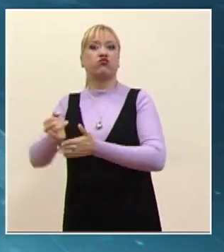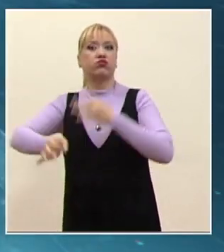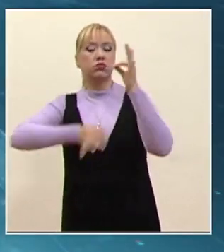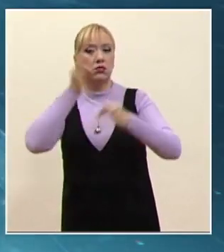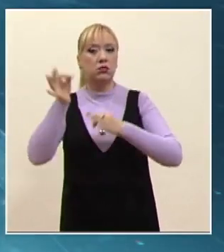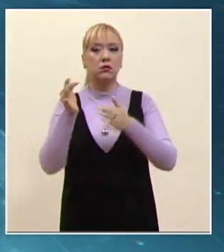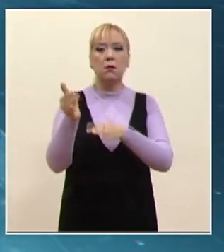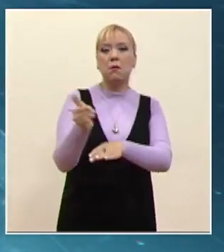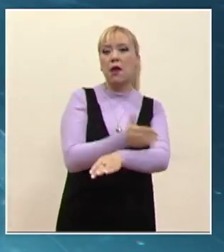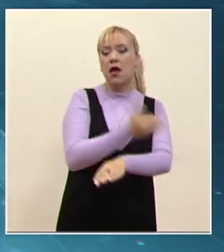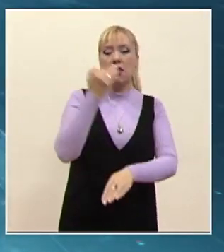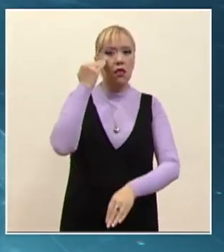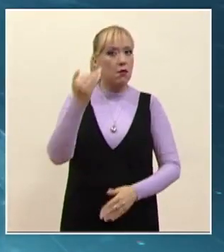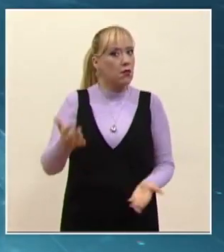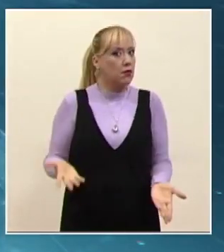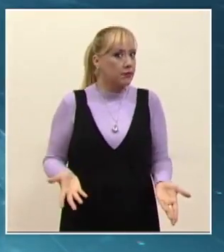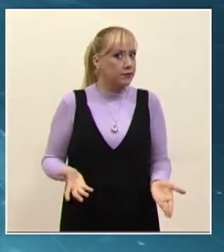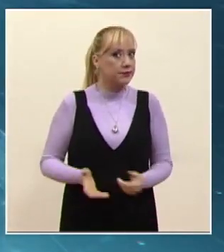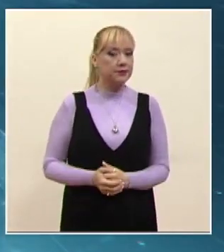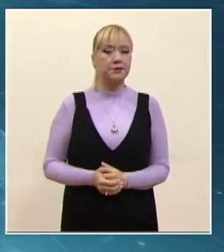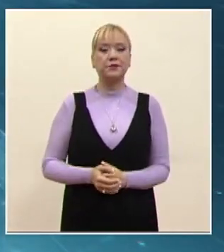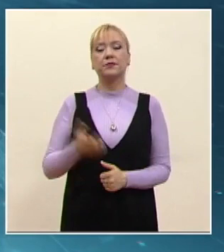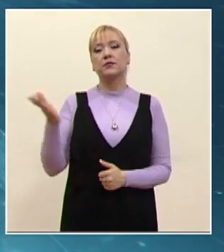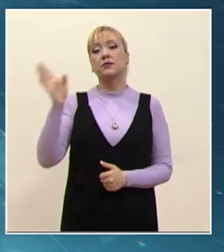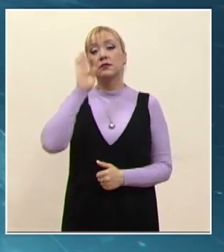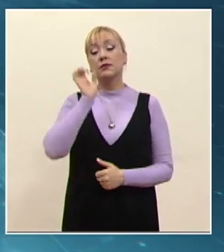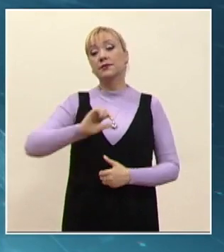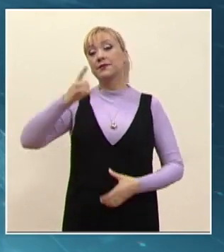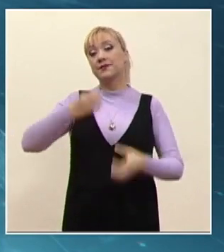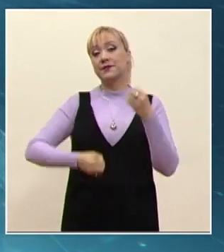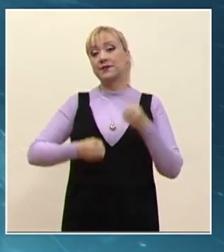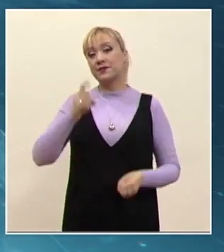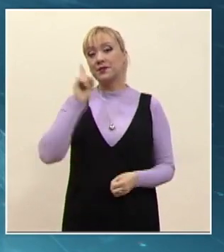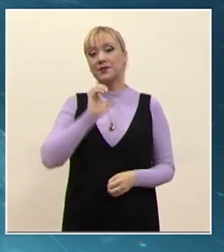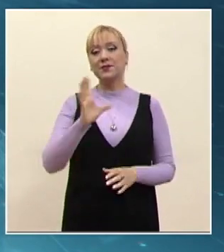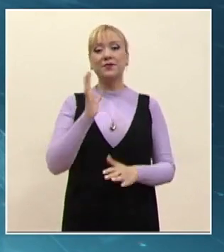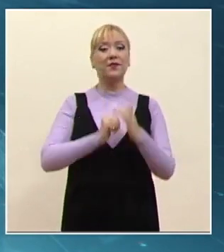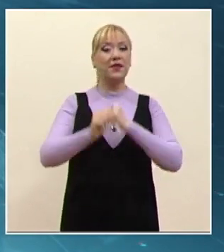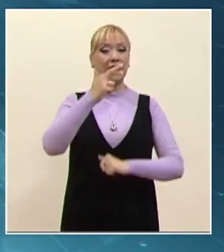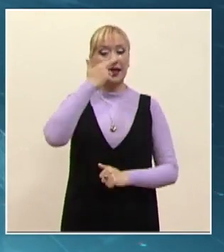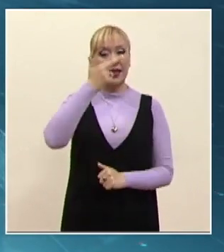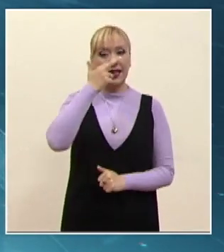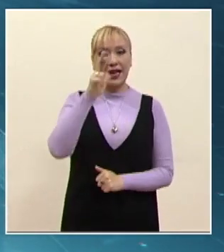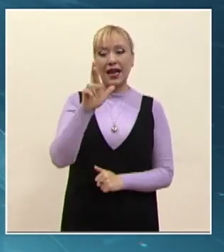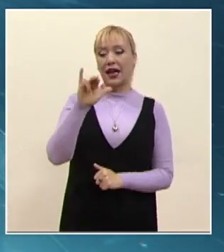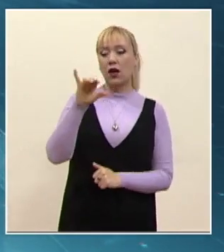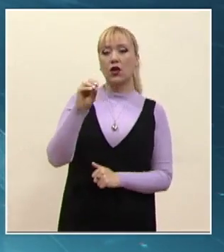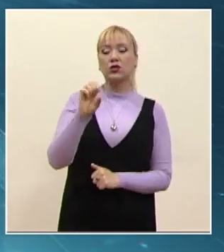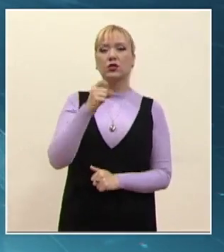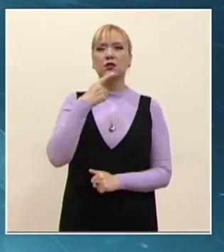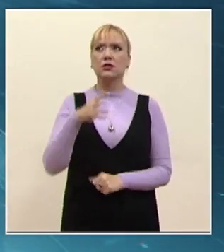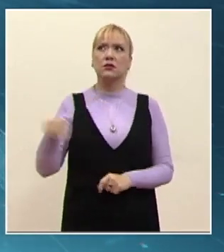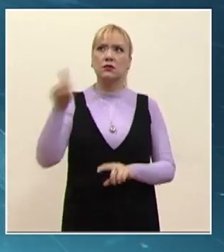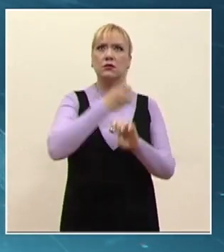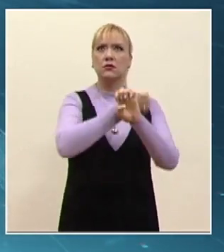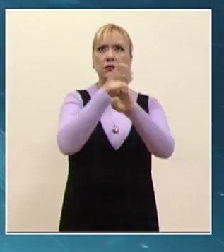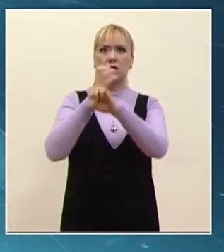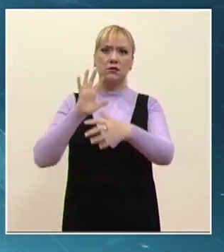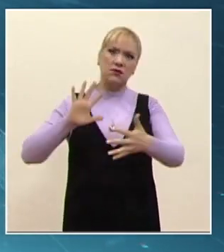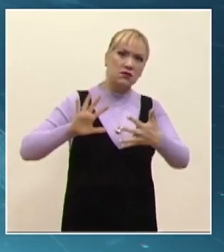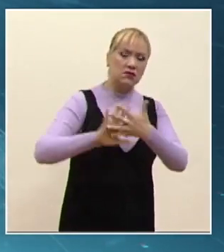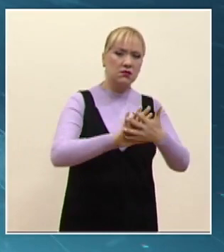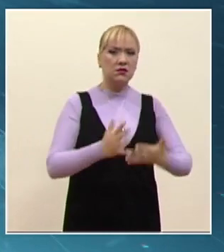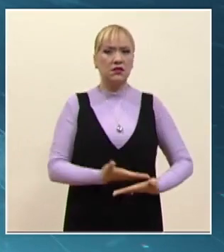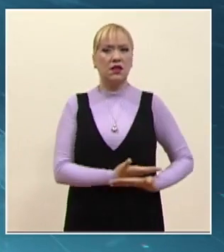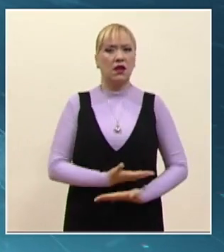La ministra Ana Margarita Ríos Farjat aseguró que las entidades que criminalizan el aborto provocan que las mujeres lo